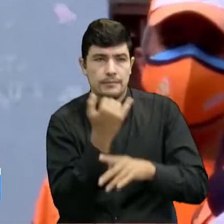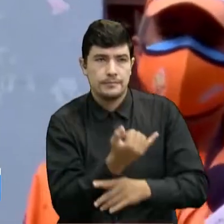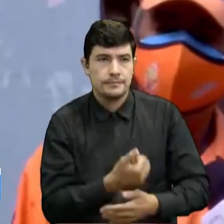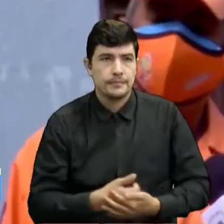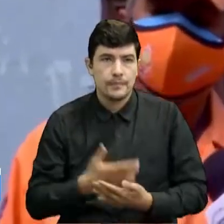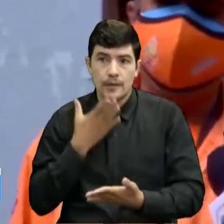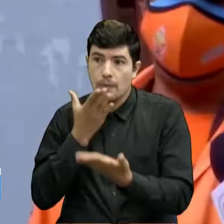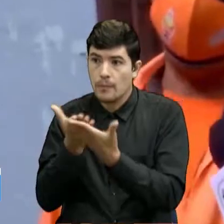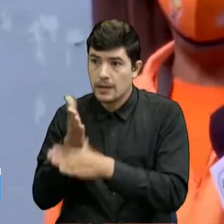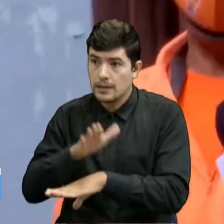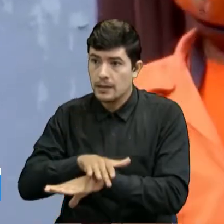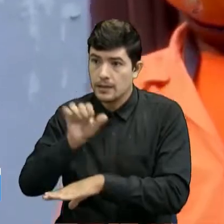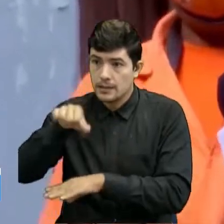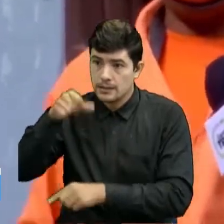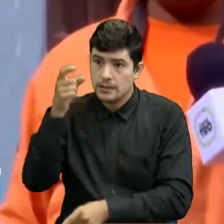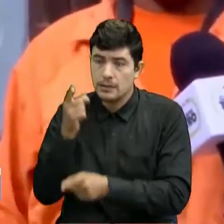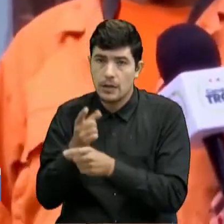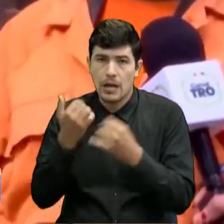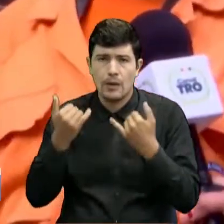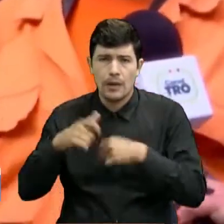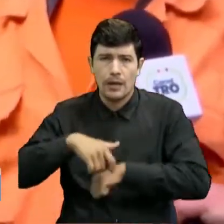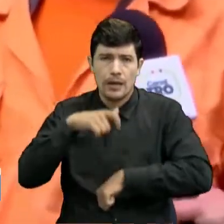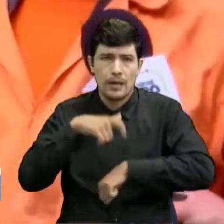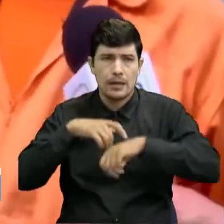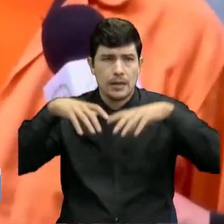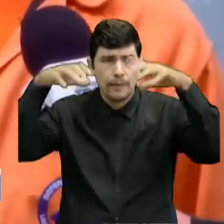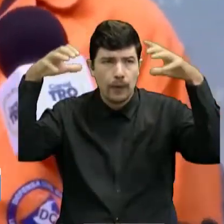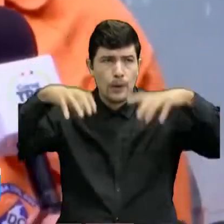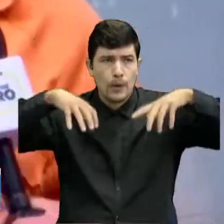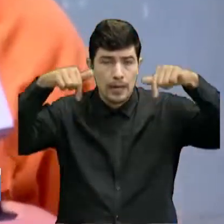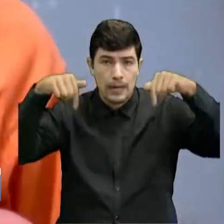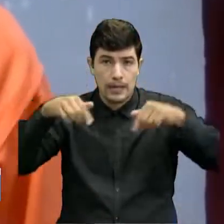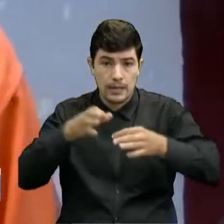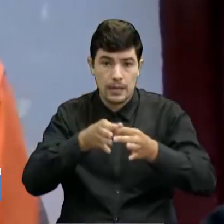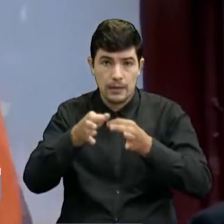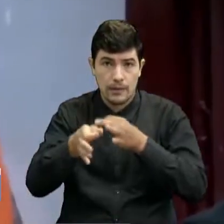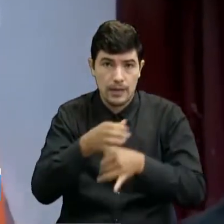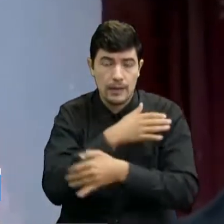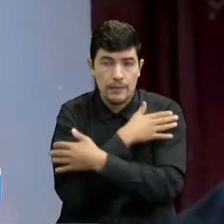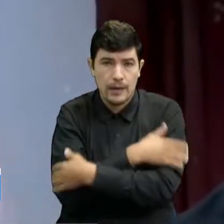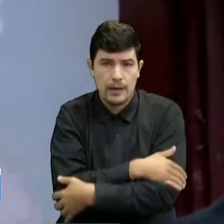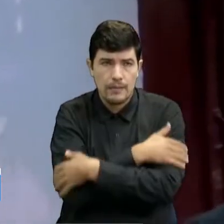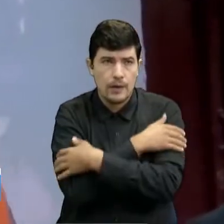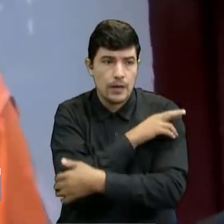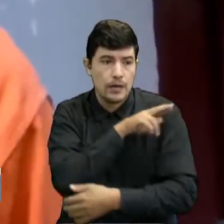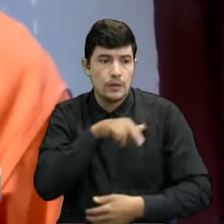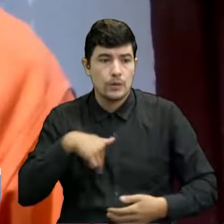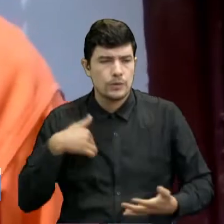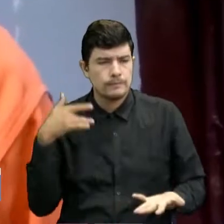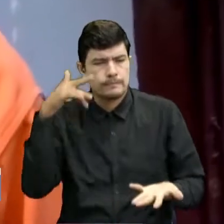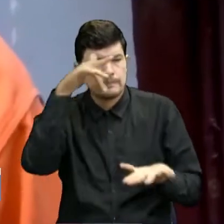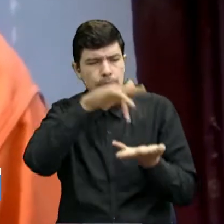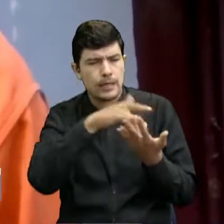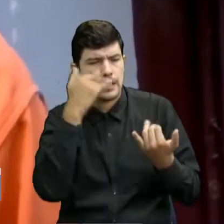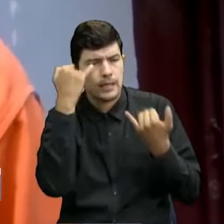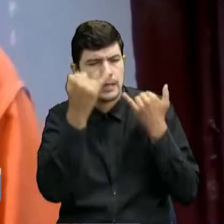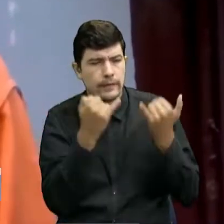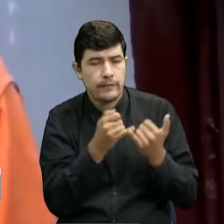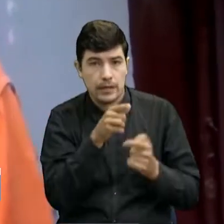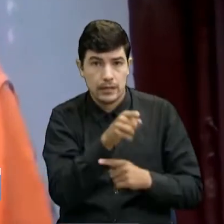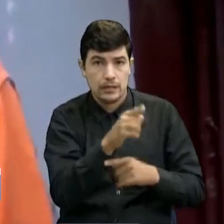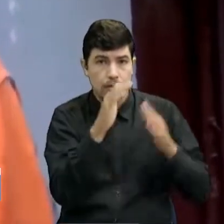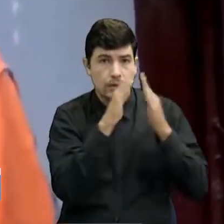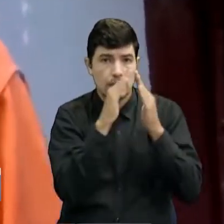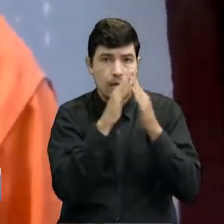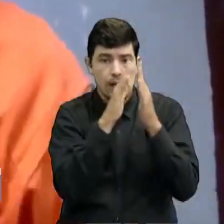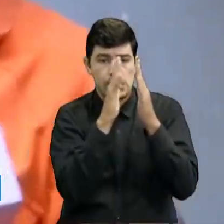Sí, estamos teniendo una temporada de lluvias aquí en Pamplona y estamos haciendo la visita a estos sectores donde vemos una vivienda que pues,